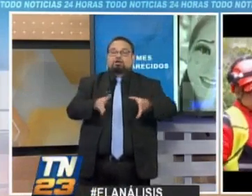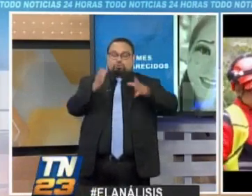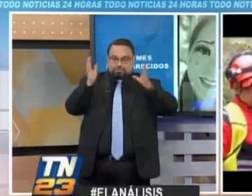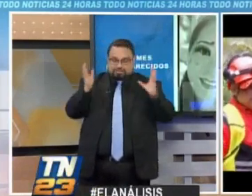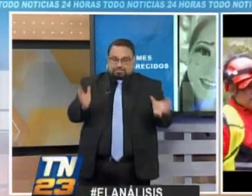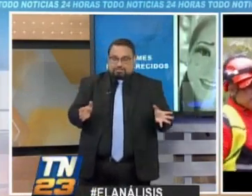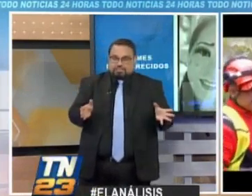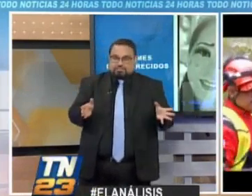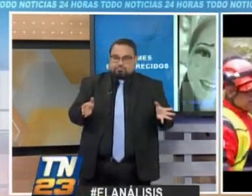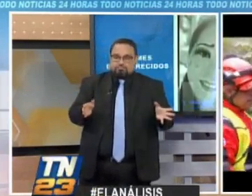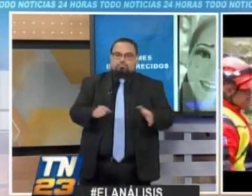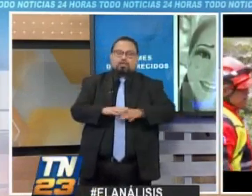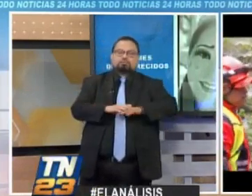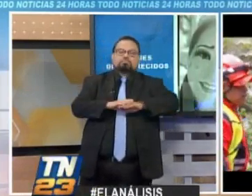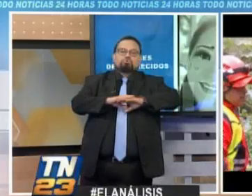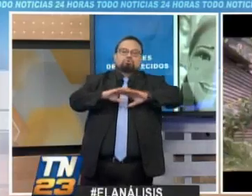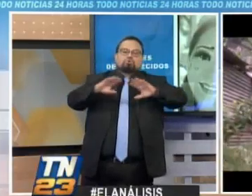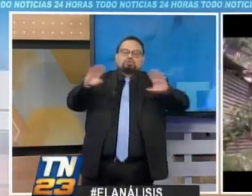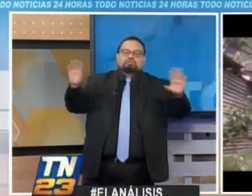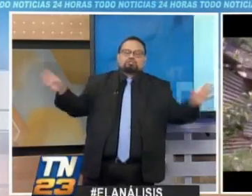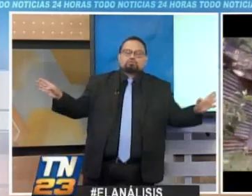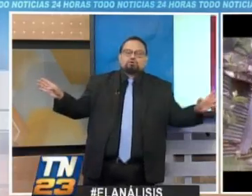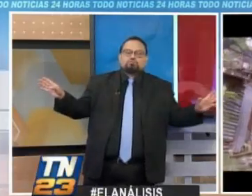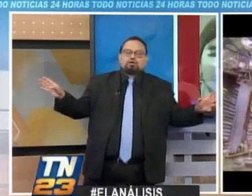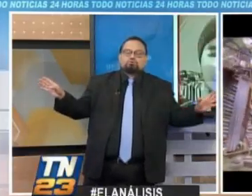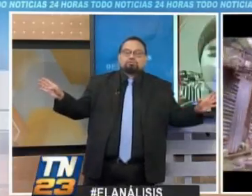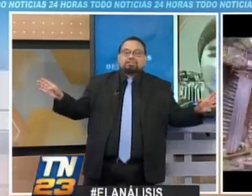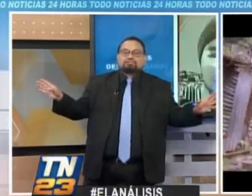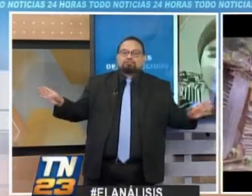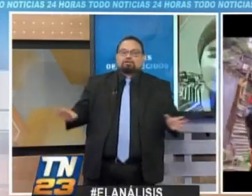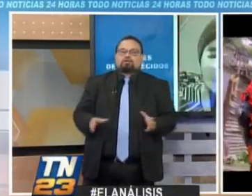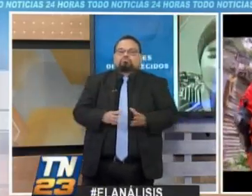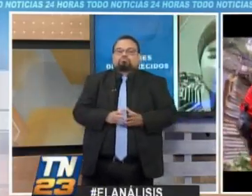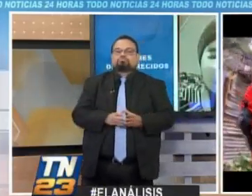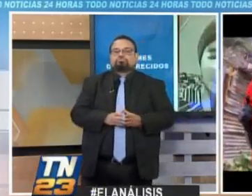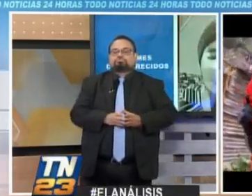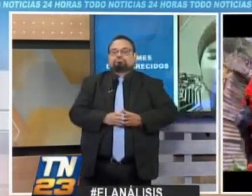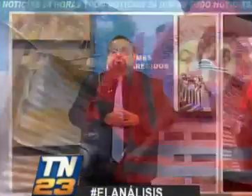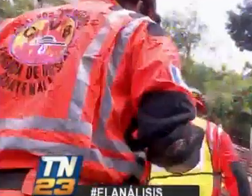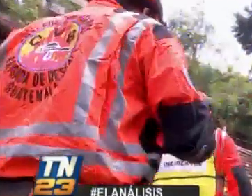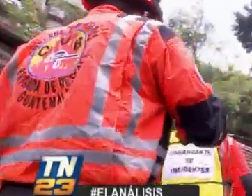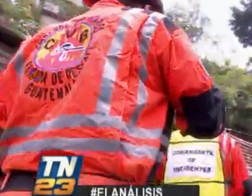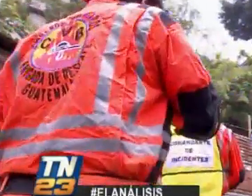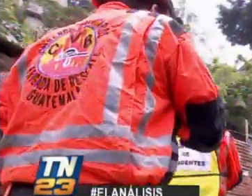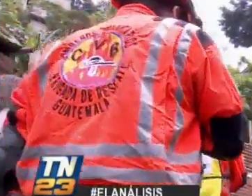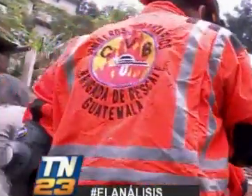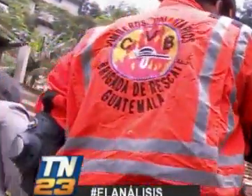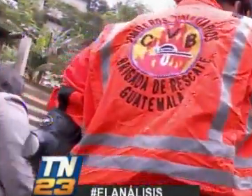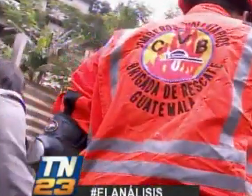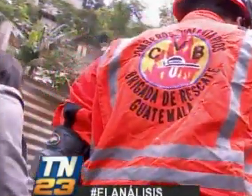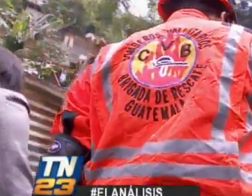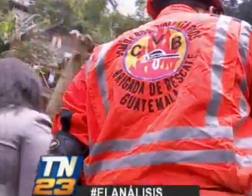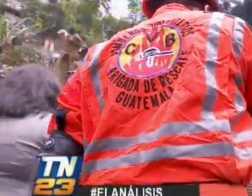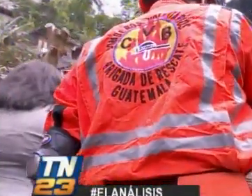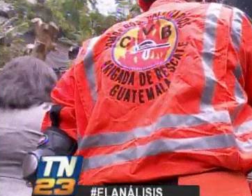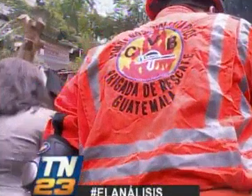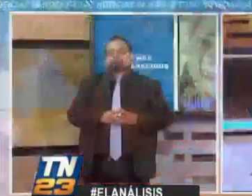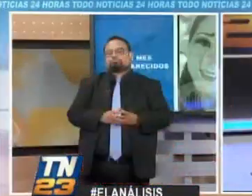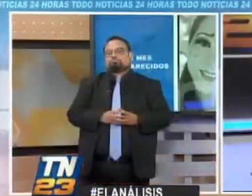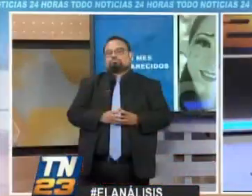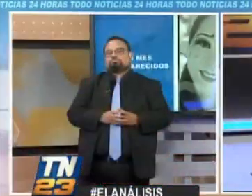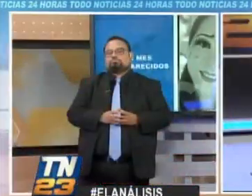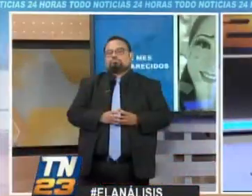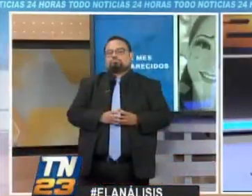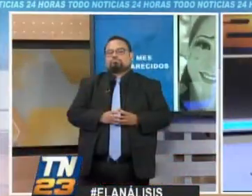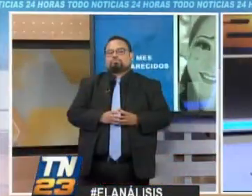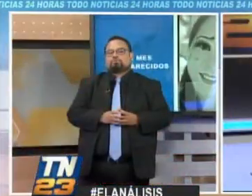SEMMA, donde desaparecen, y a este punto, desde ese 9 de mayo, nadie sabe nada. ¿Qué avances han reportado por parte de las autoridades